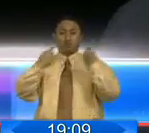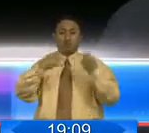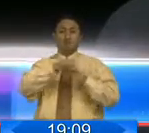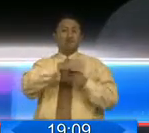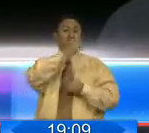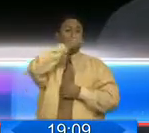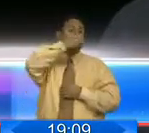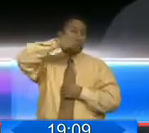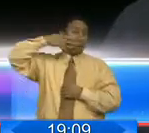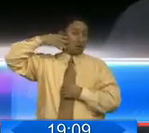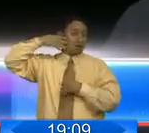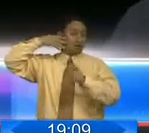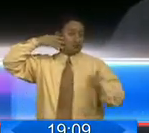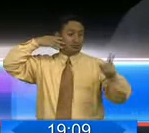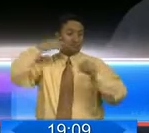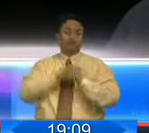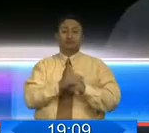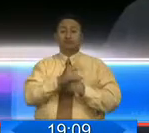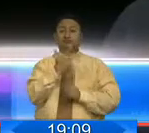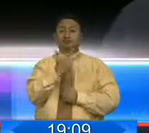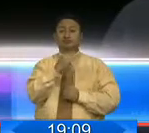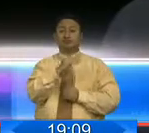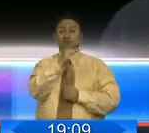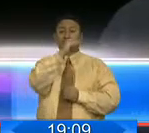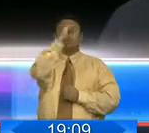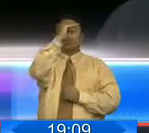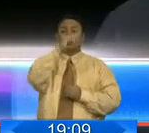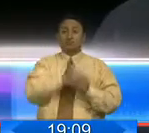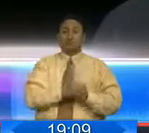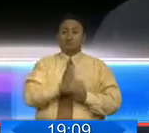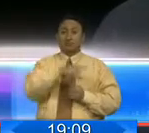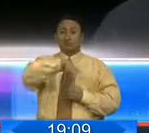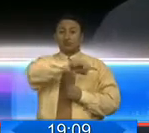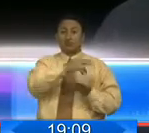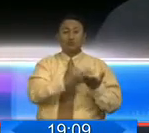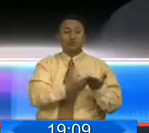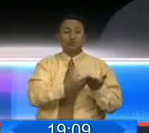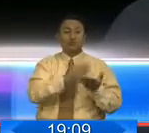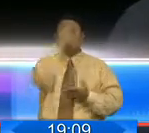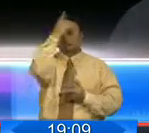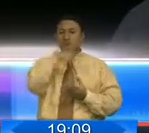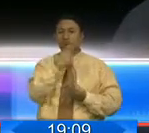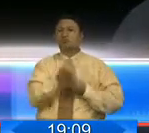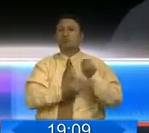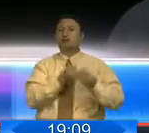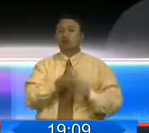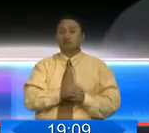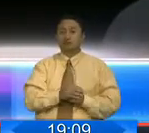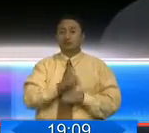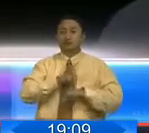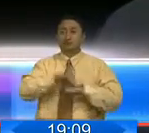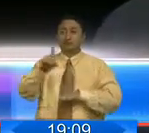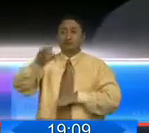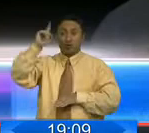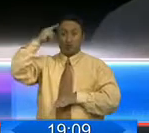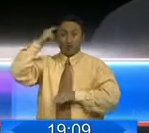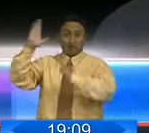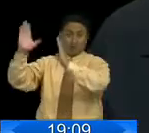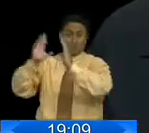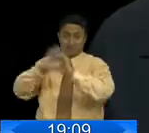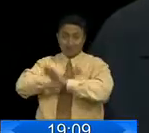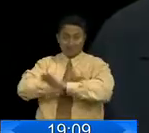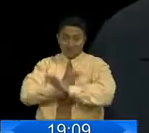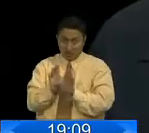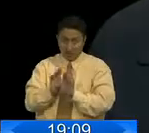nos reuniremos los tres niveles de gobierno para poder decidir y tomar decisiones caso en caso de que no seamos